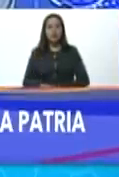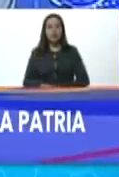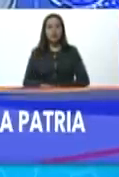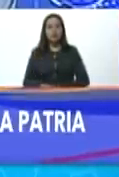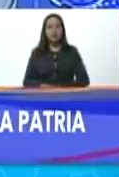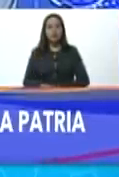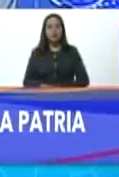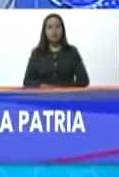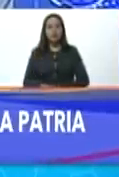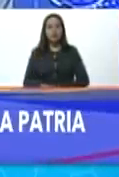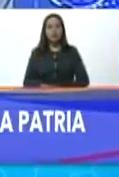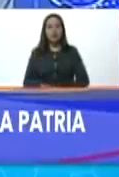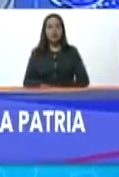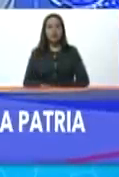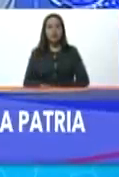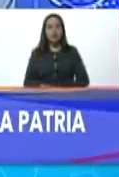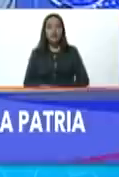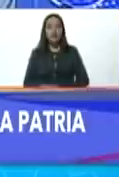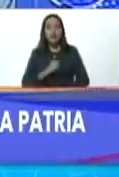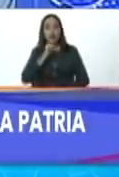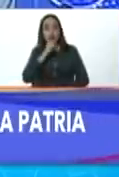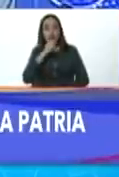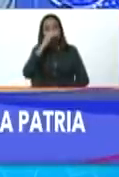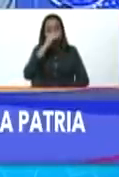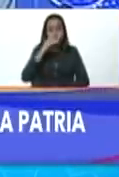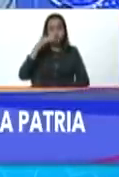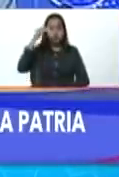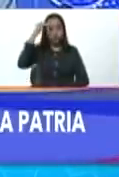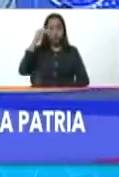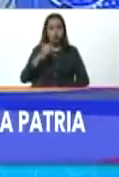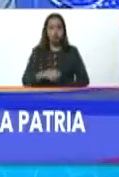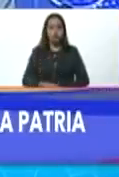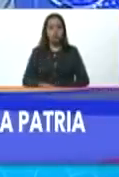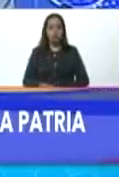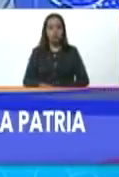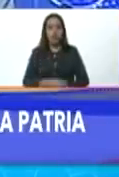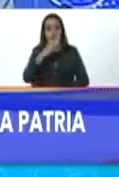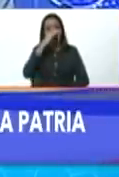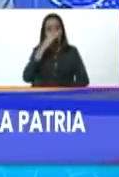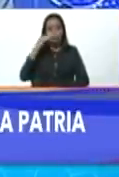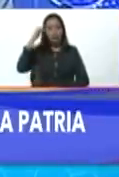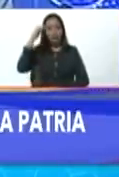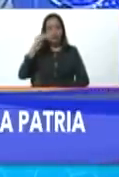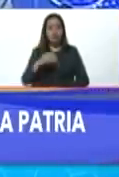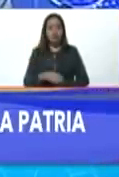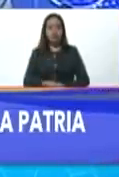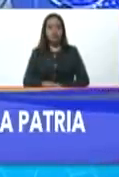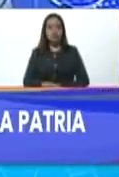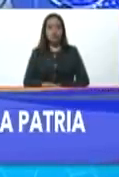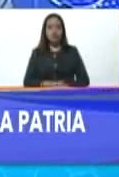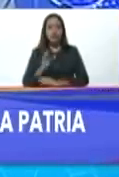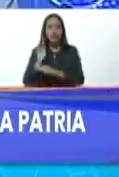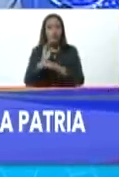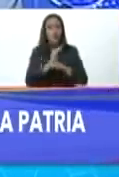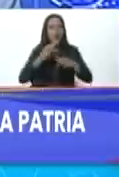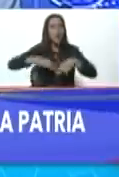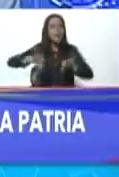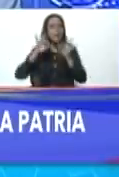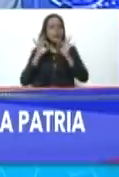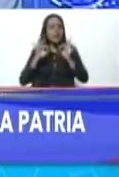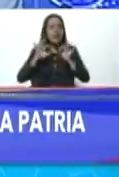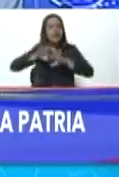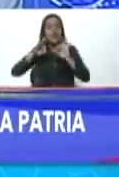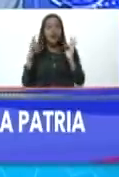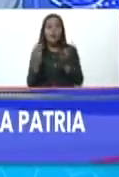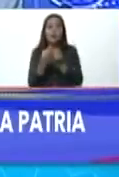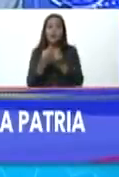de edad avanzada. Adultos mayores de edad avanzada, cuidados especiales. La